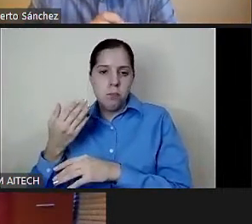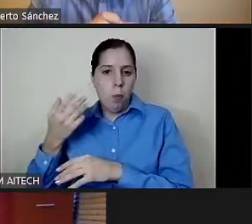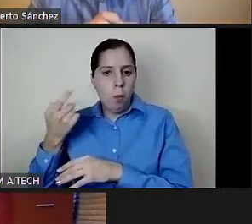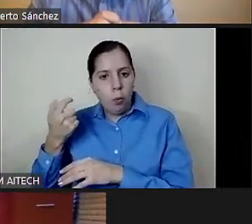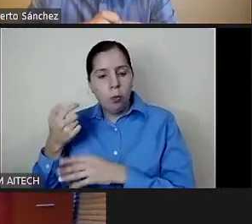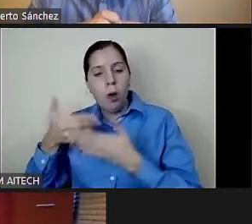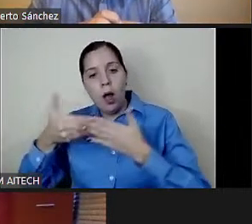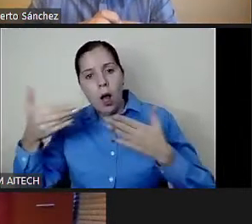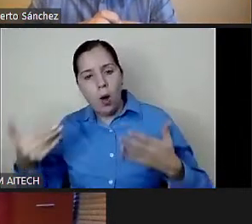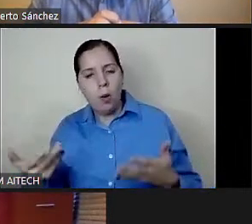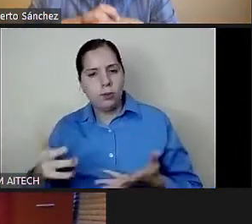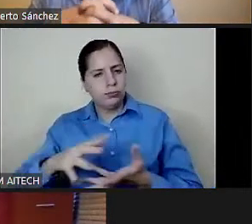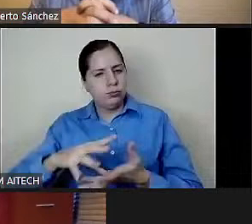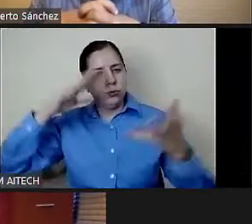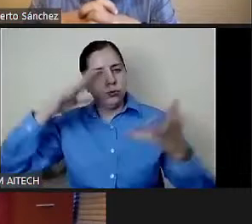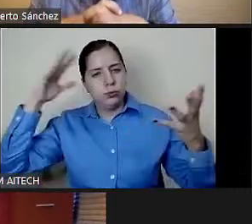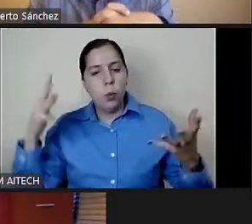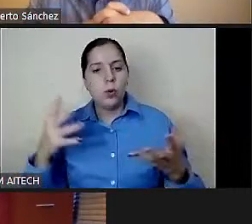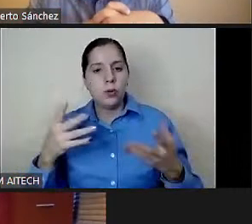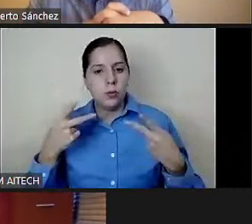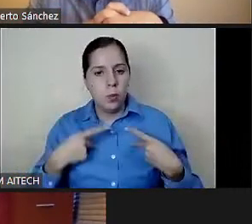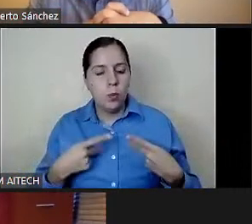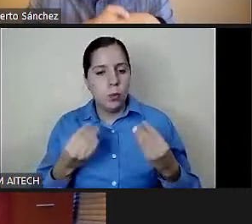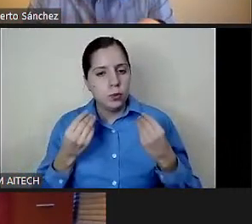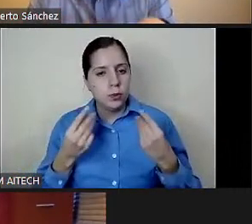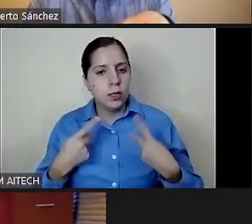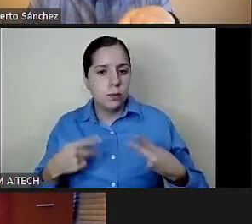era complicado para la observación electoral, ¿no?